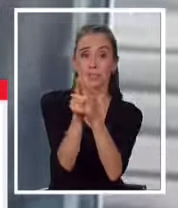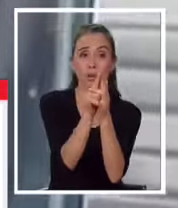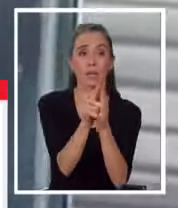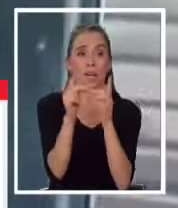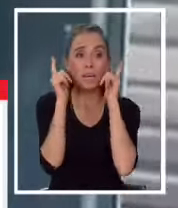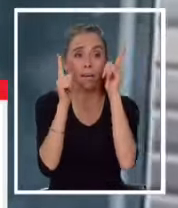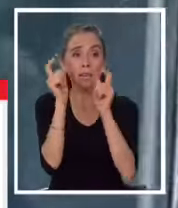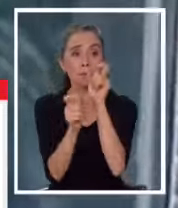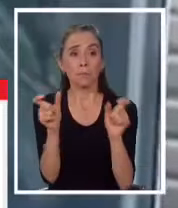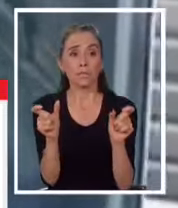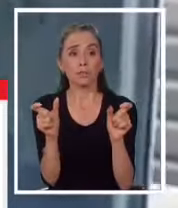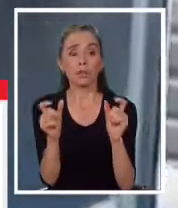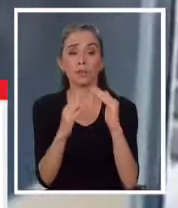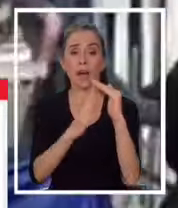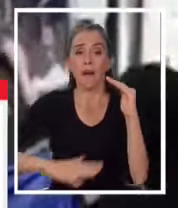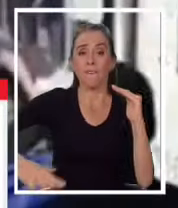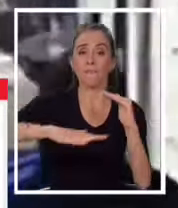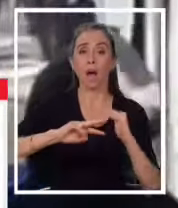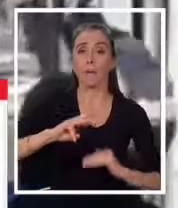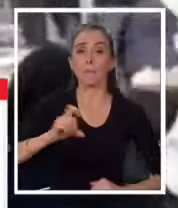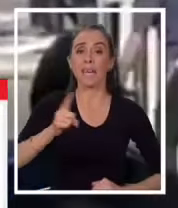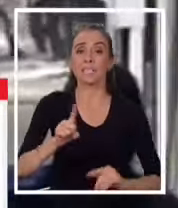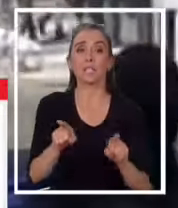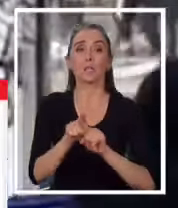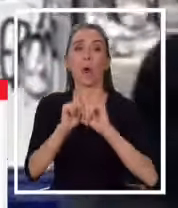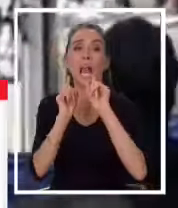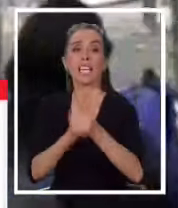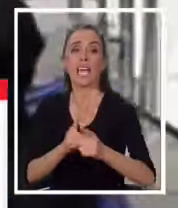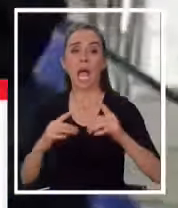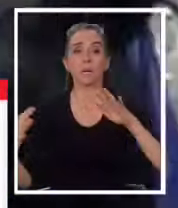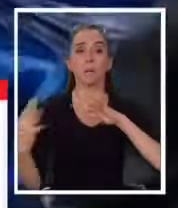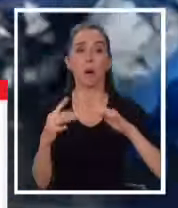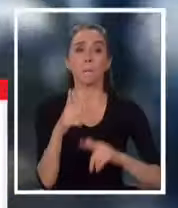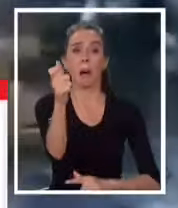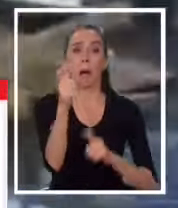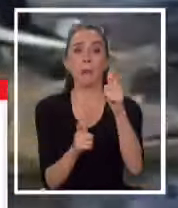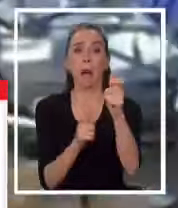De quienes convirtieron al barrio Meix en un campo de guerra.